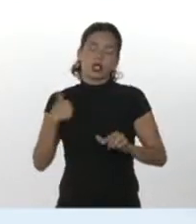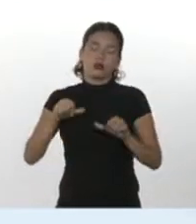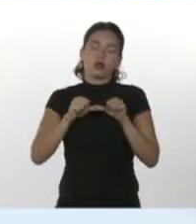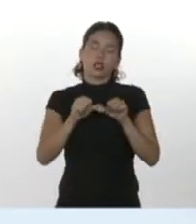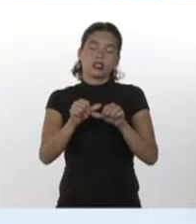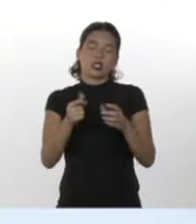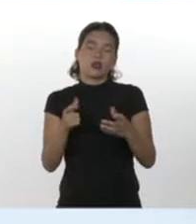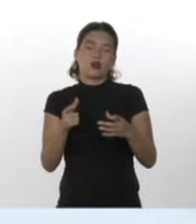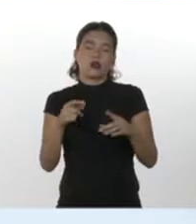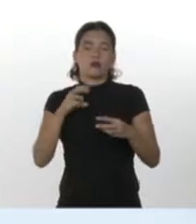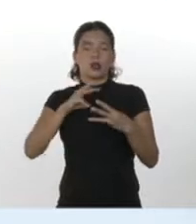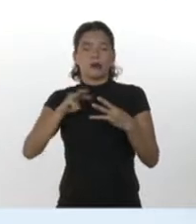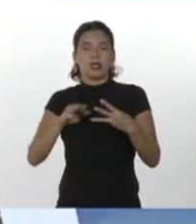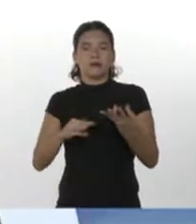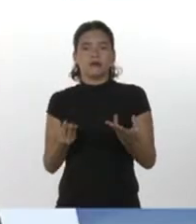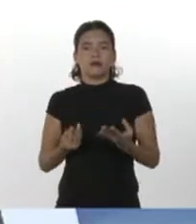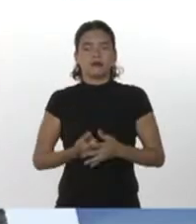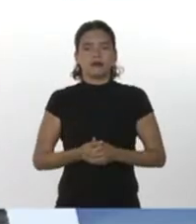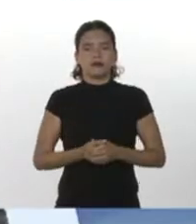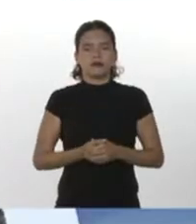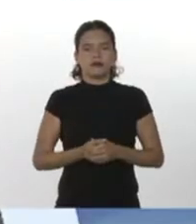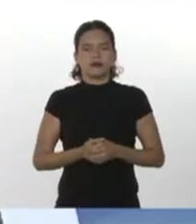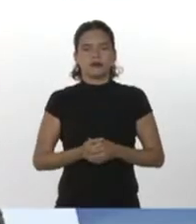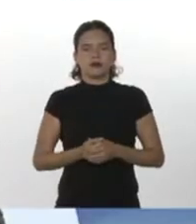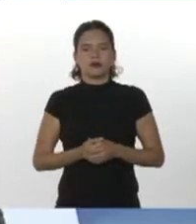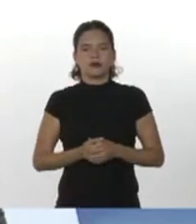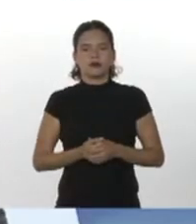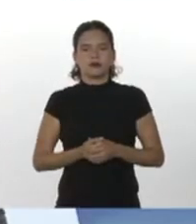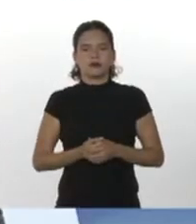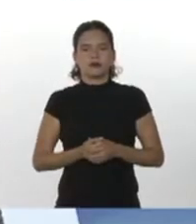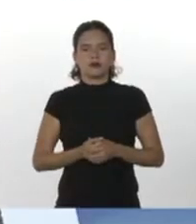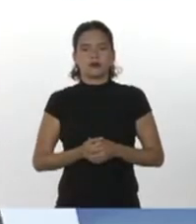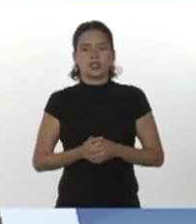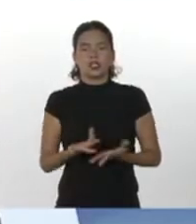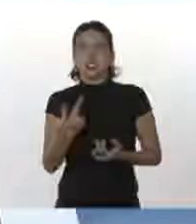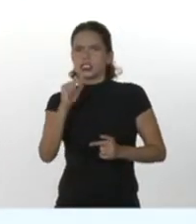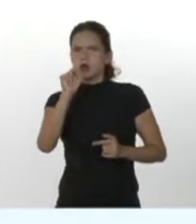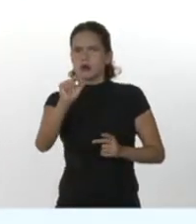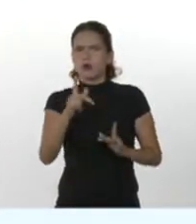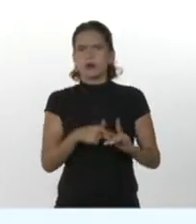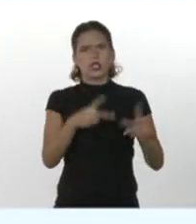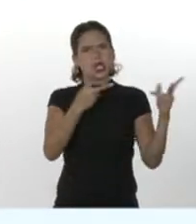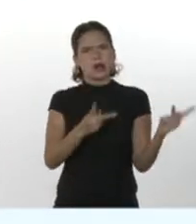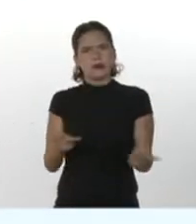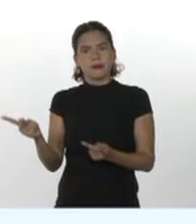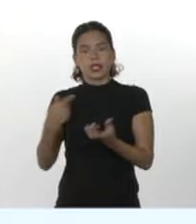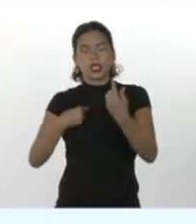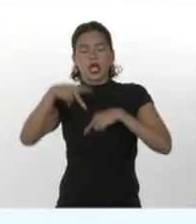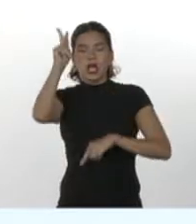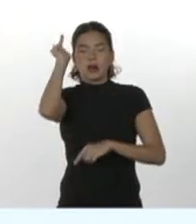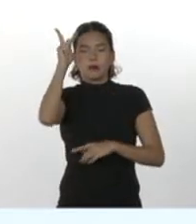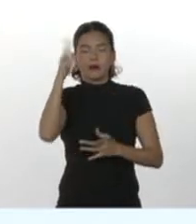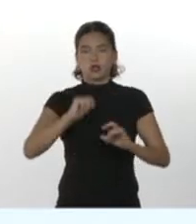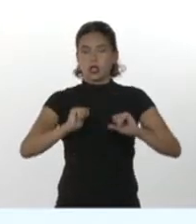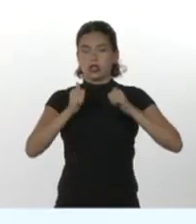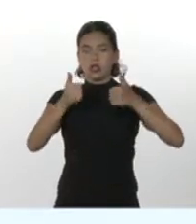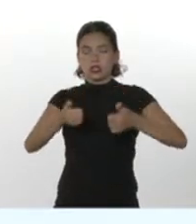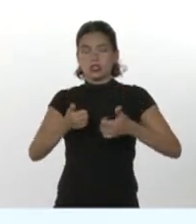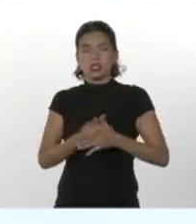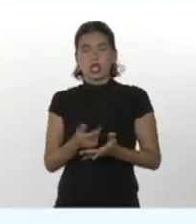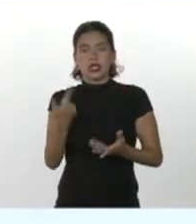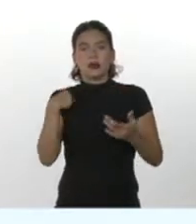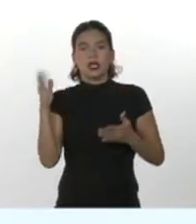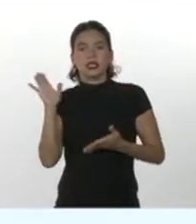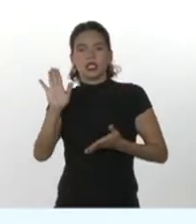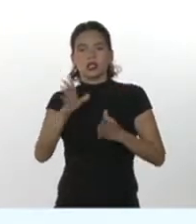continuar con nuestro programa. Guillermo, ¿qué más tenemos? Bueno, Williamny, llegó el momento de darle la bienvenida a la profesora de inicial que vendrá